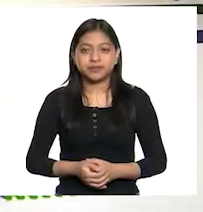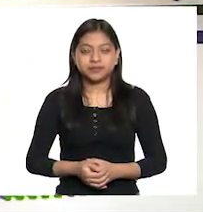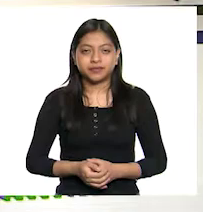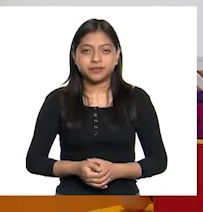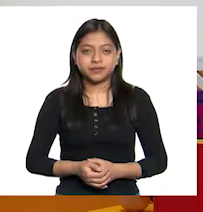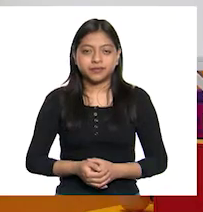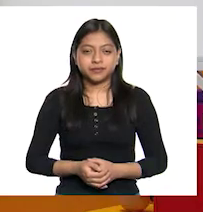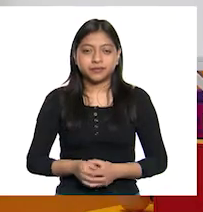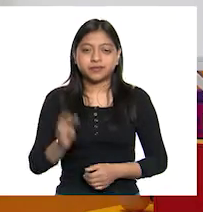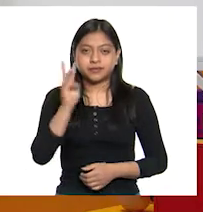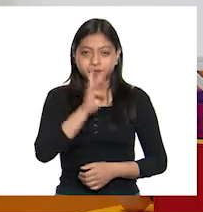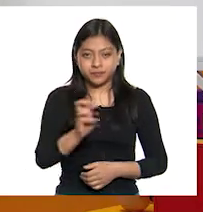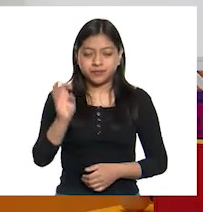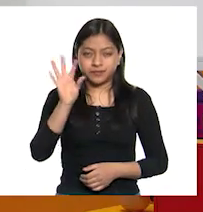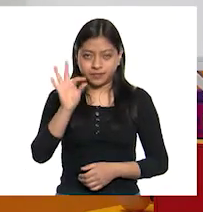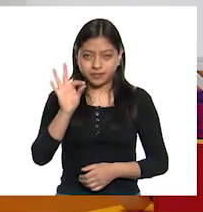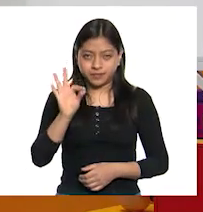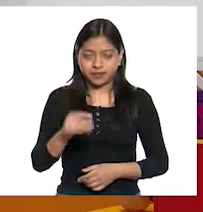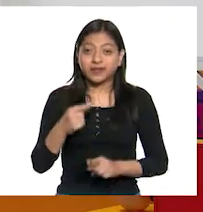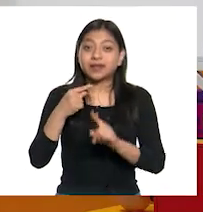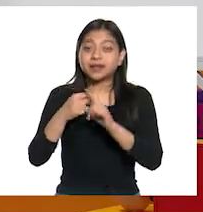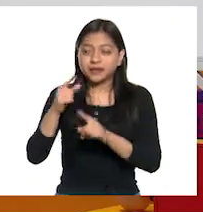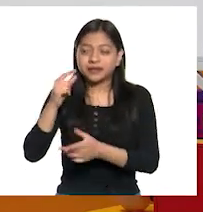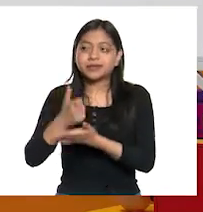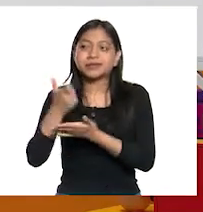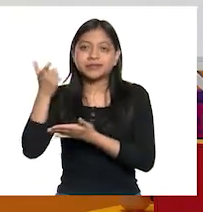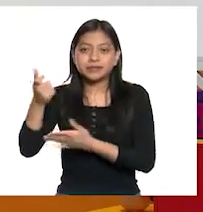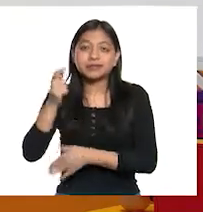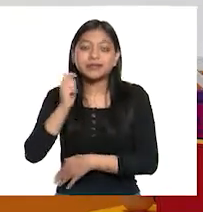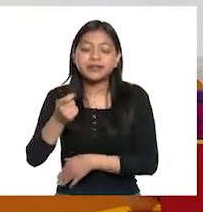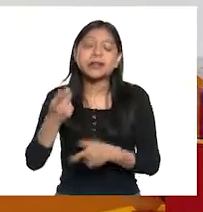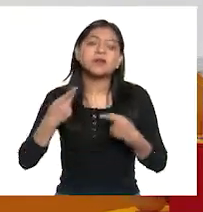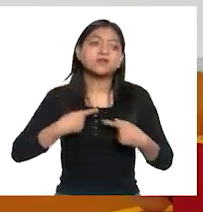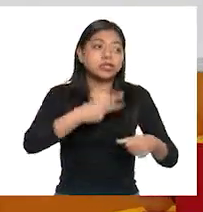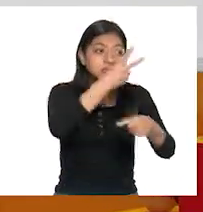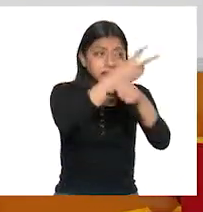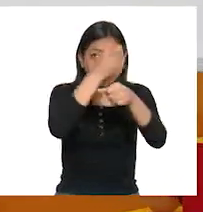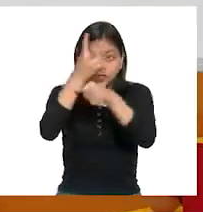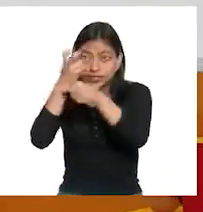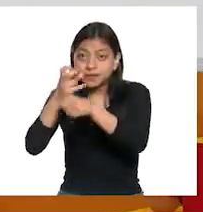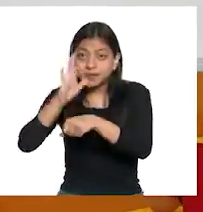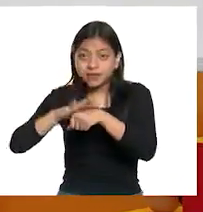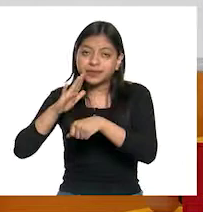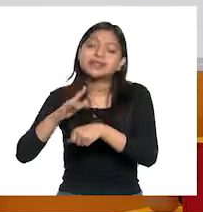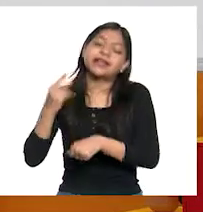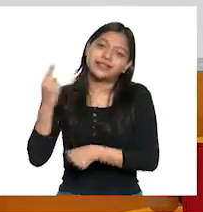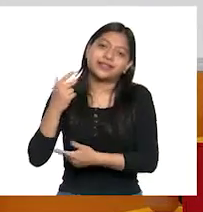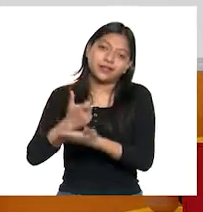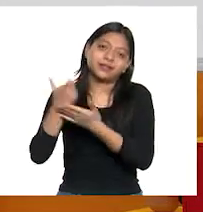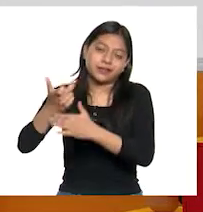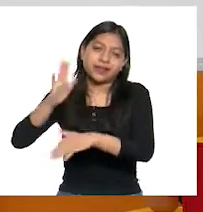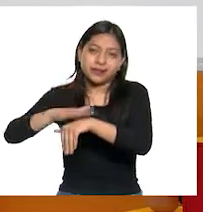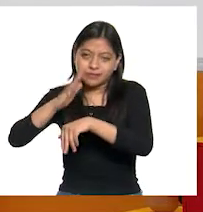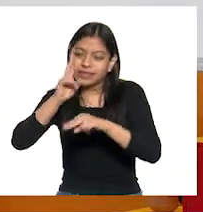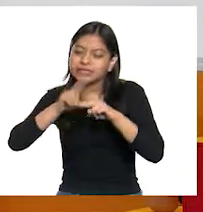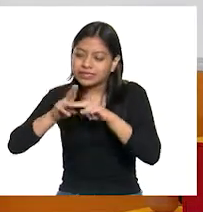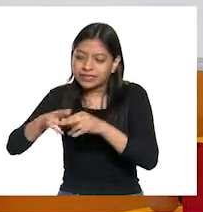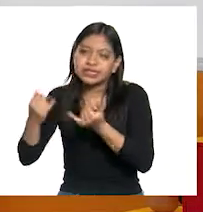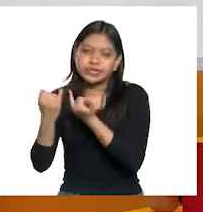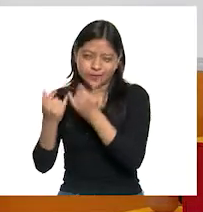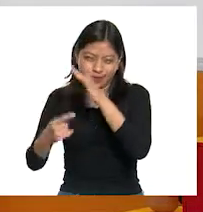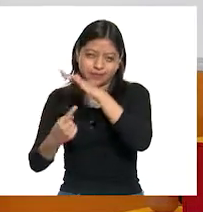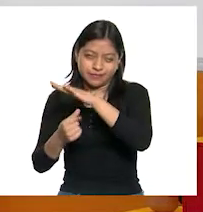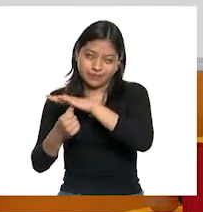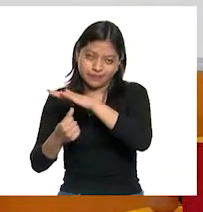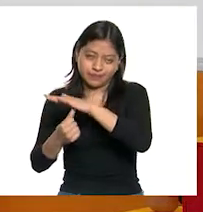total 340 extra, que son de las 8 sillas y una mesa. Uh-huh. Muy bien. Sabemos que también